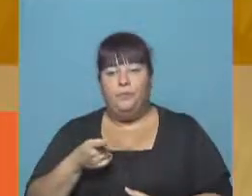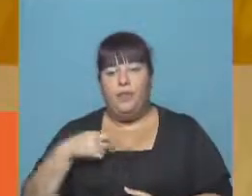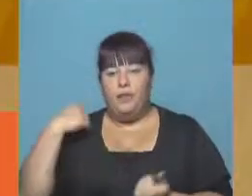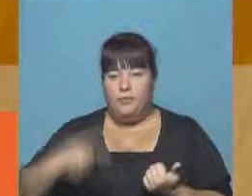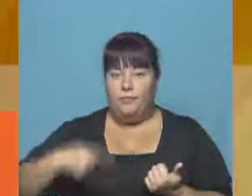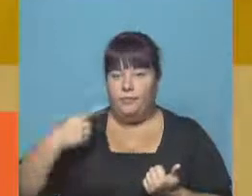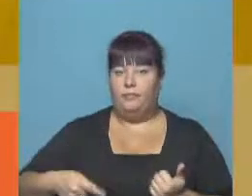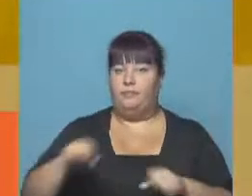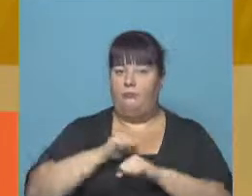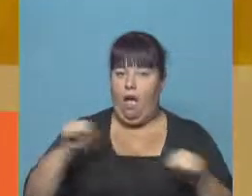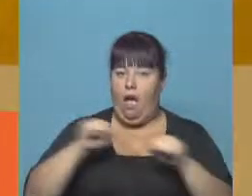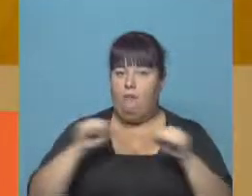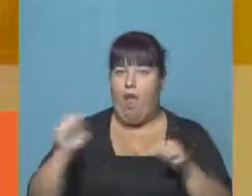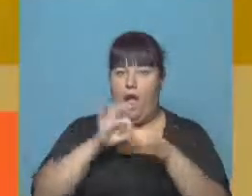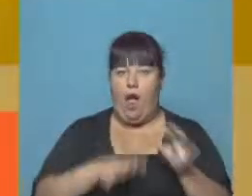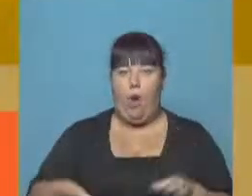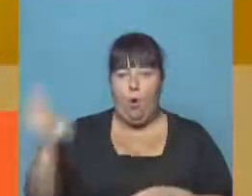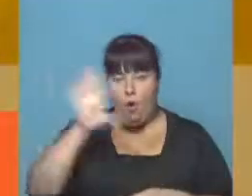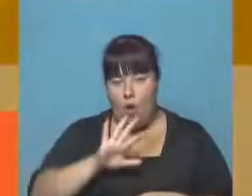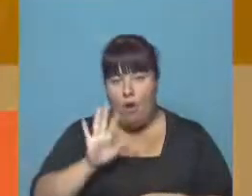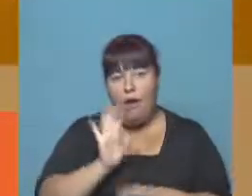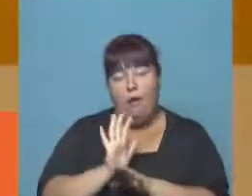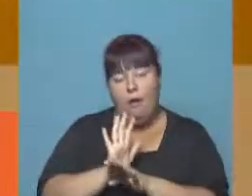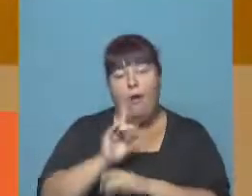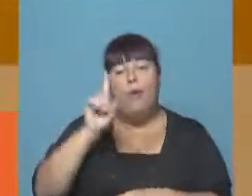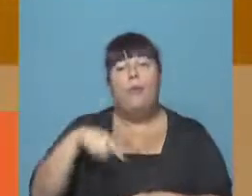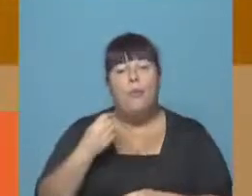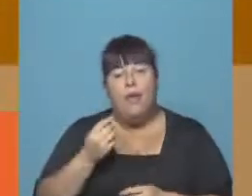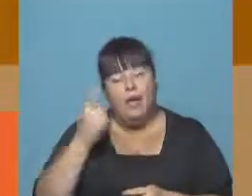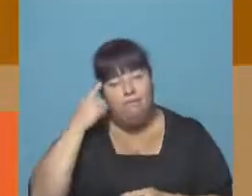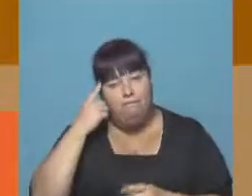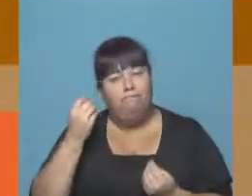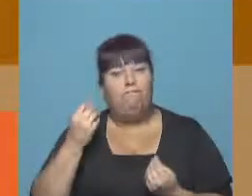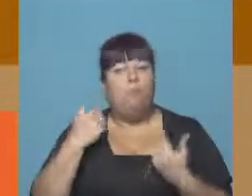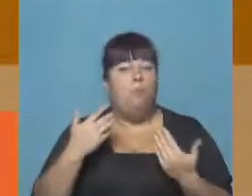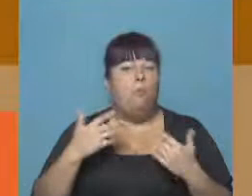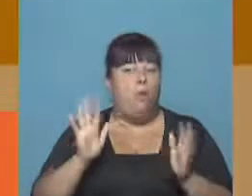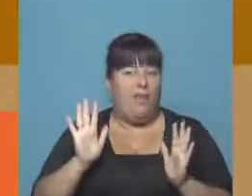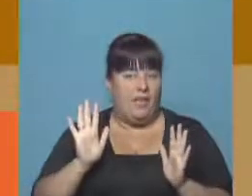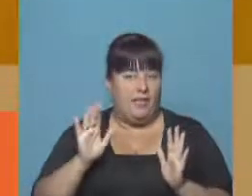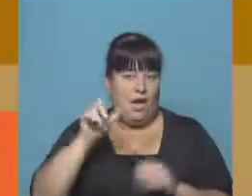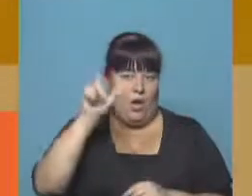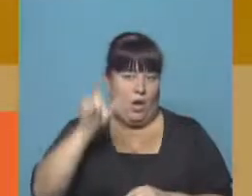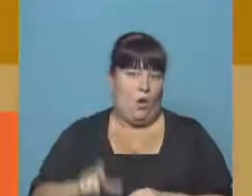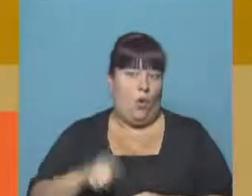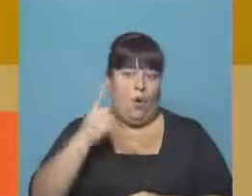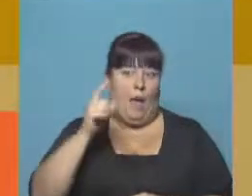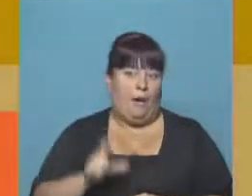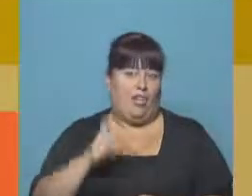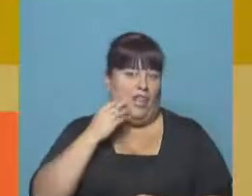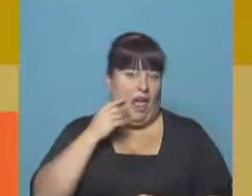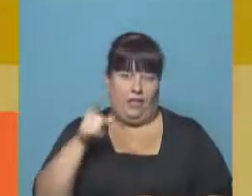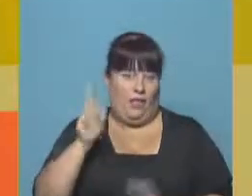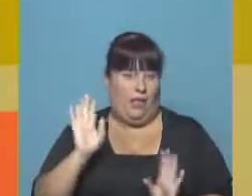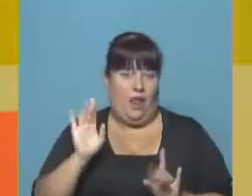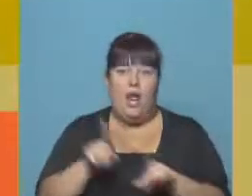seguidilla de atentados terroristas en Europa induce o lleva a inducir que pudo haber sido cometido por un ciudadano británico. Es